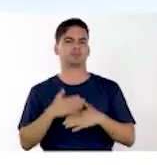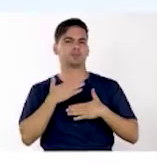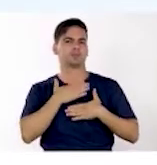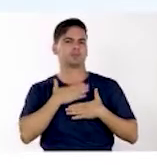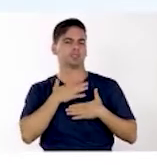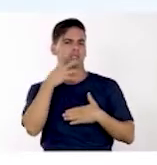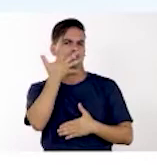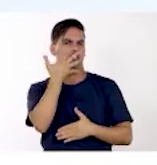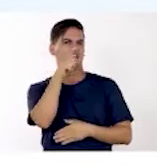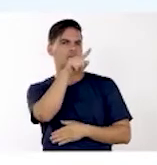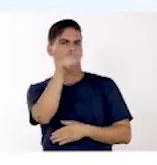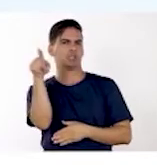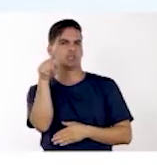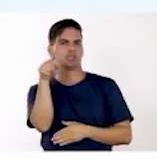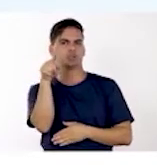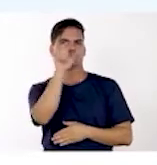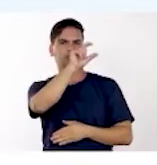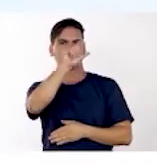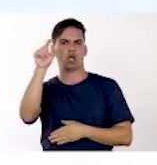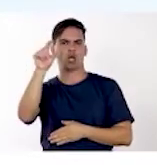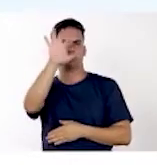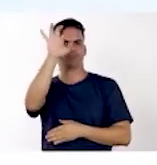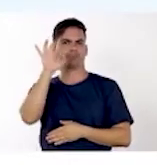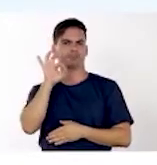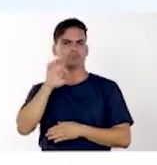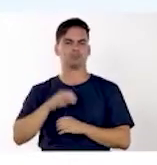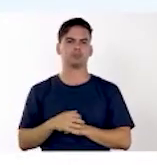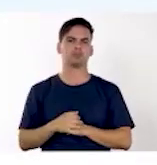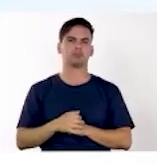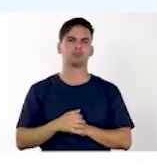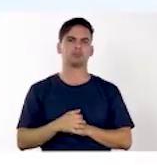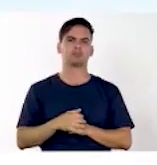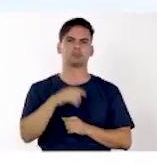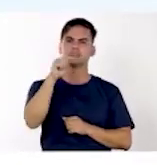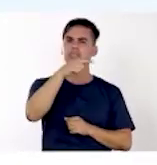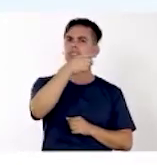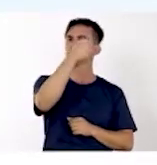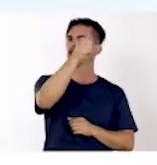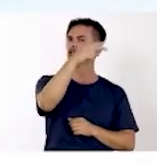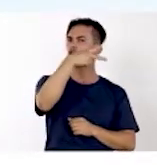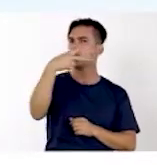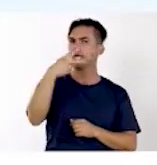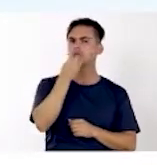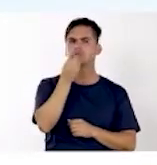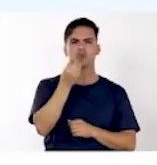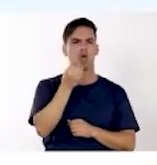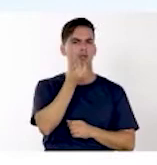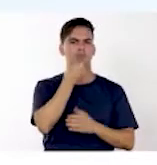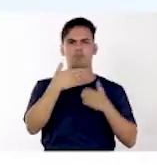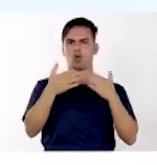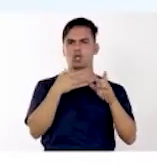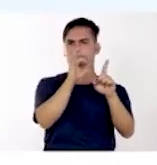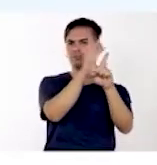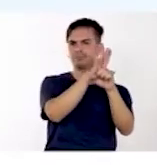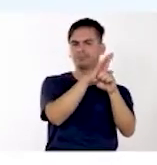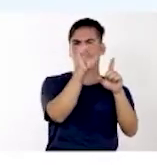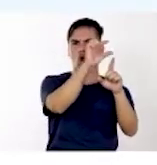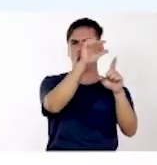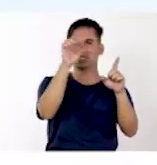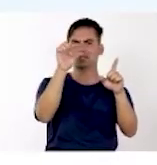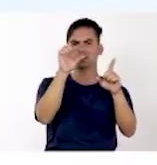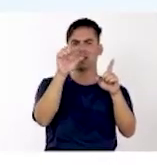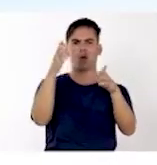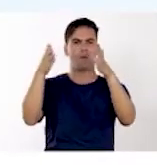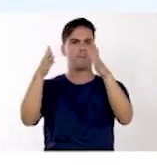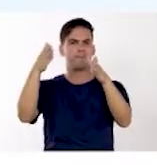sujeto y cuál es el predicado. Ahora, con el sujeto podemos encontrar el sujeto en cualquier lugar de la oración. Lo podemos encontrar